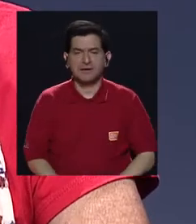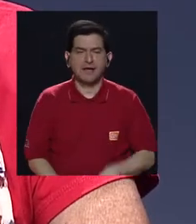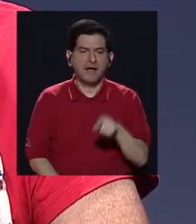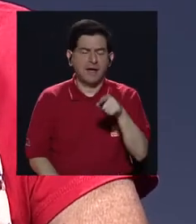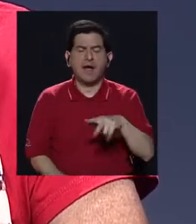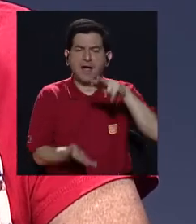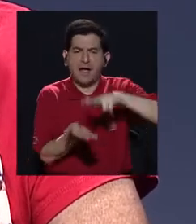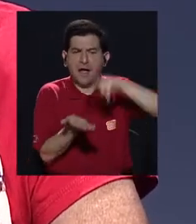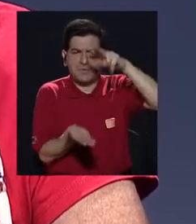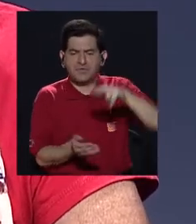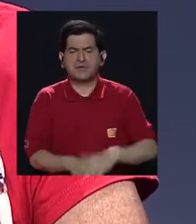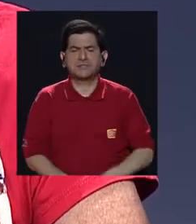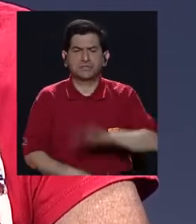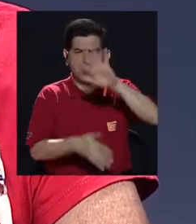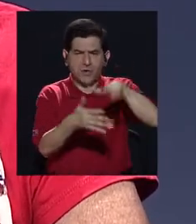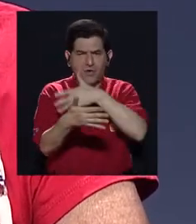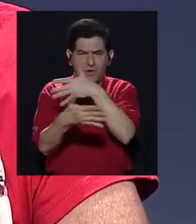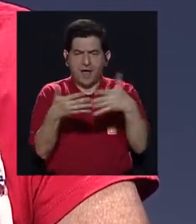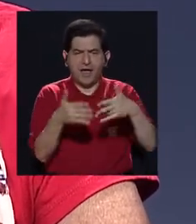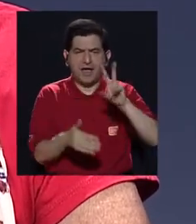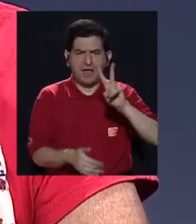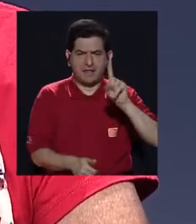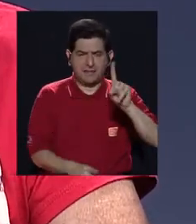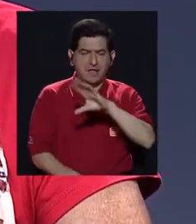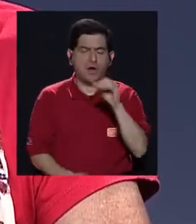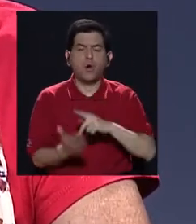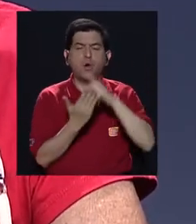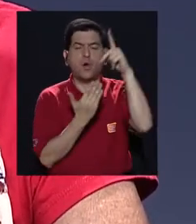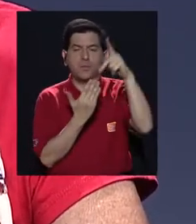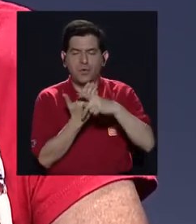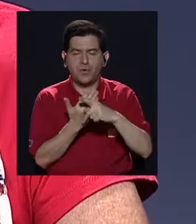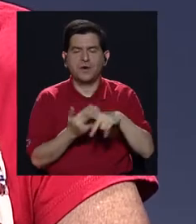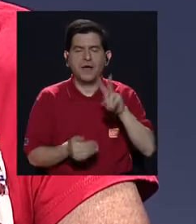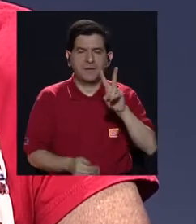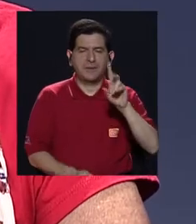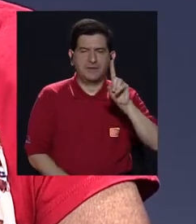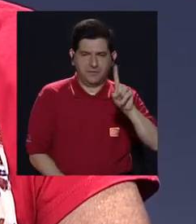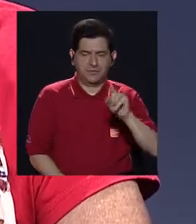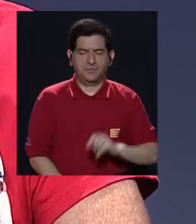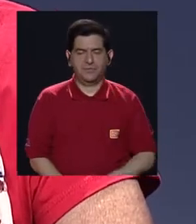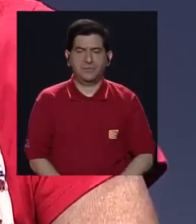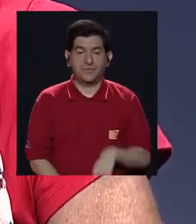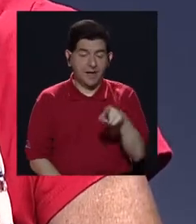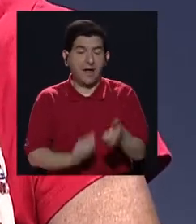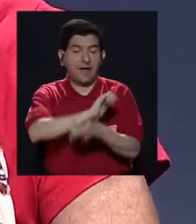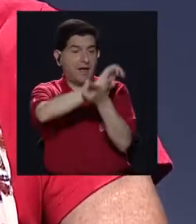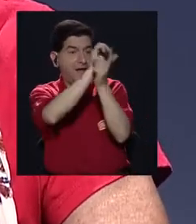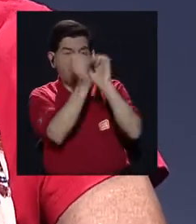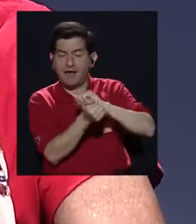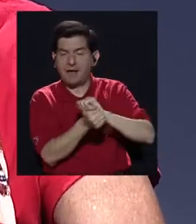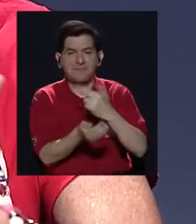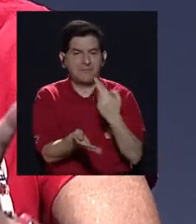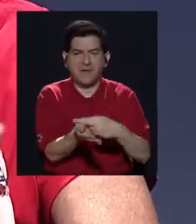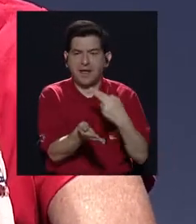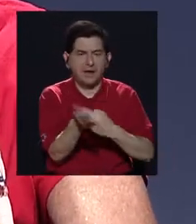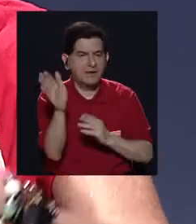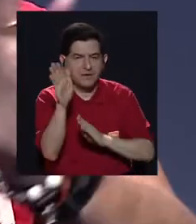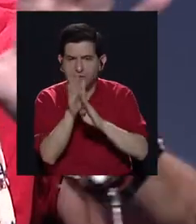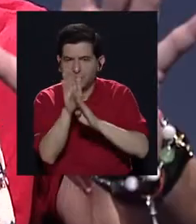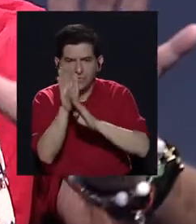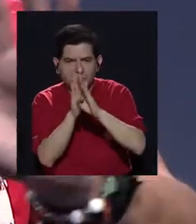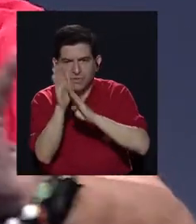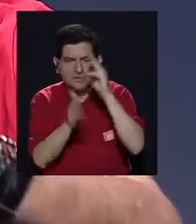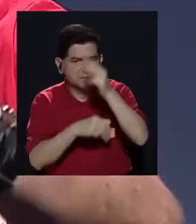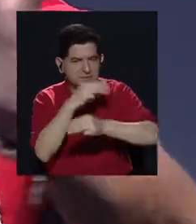la aprobación de la agenda 21 o el programa 21 con lo cual cambia el ritmo del